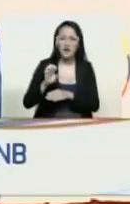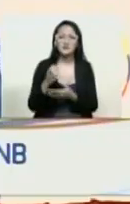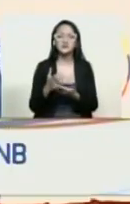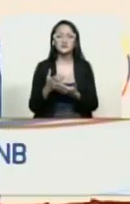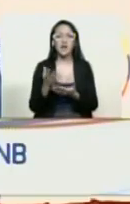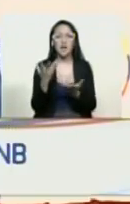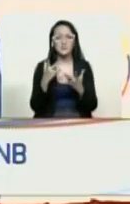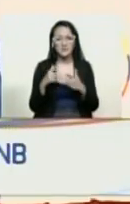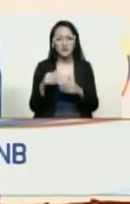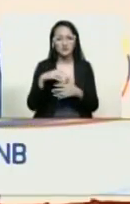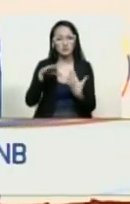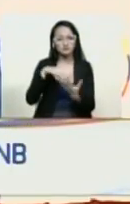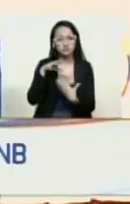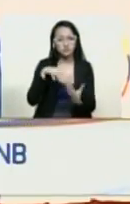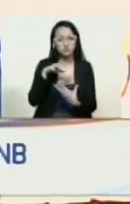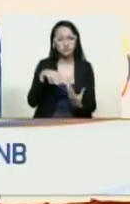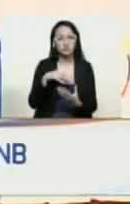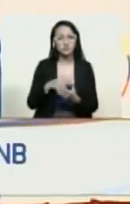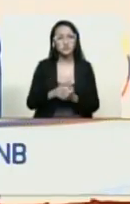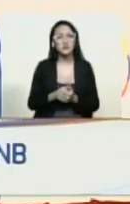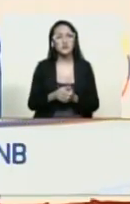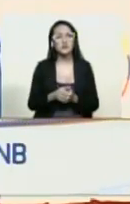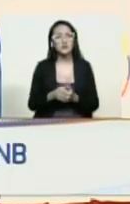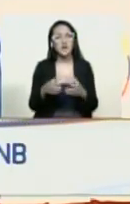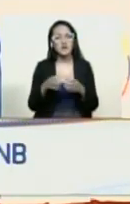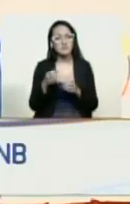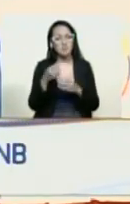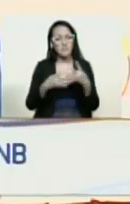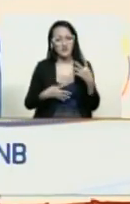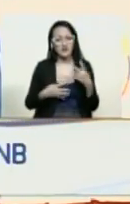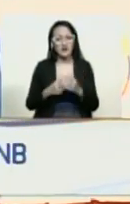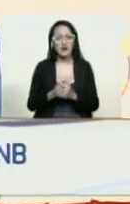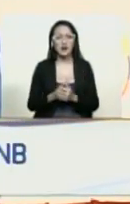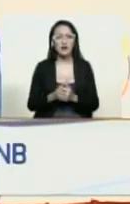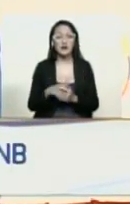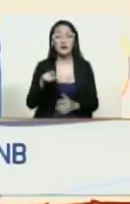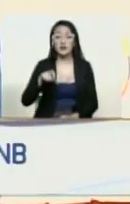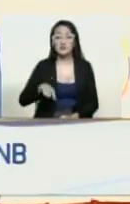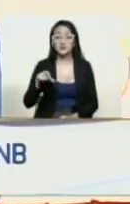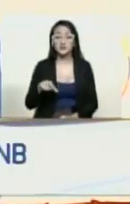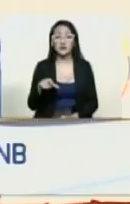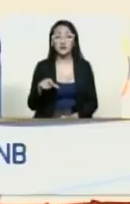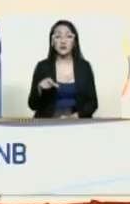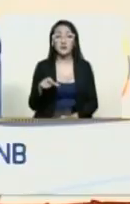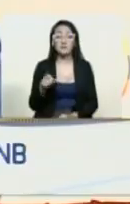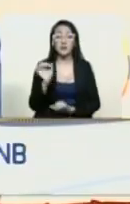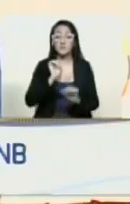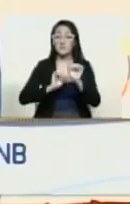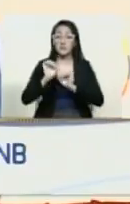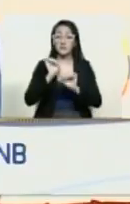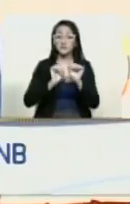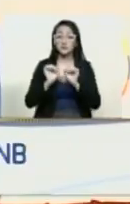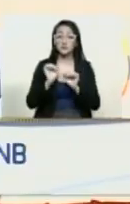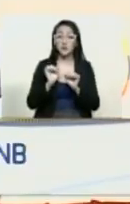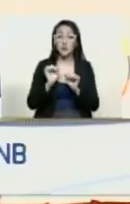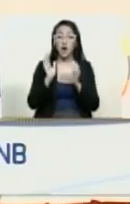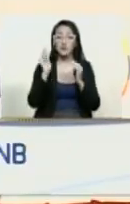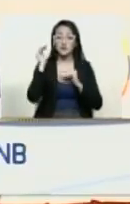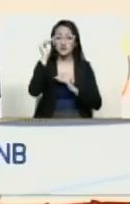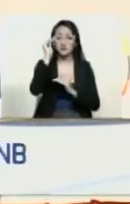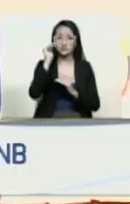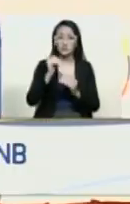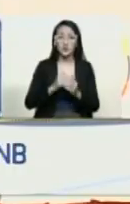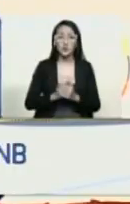civil y administración de desastres, de equipos, herramientas, materiales, insumos necesarios para la prevención y